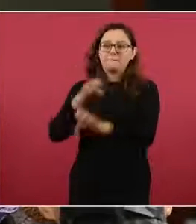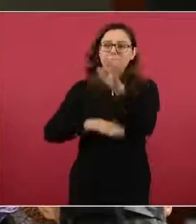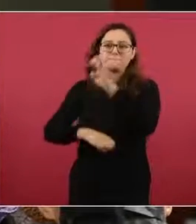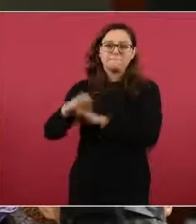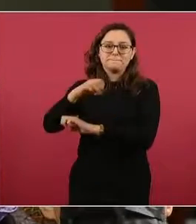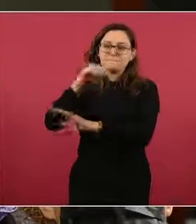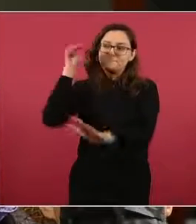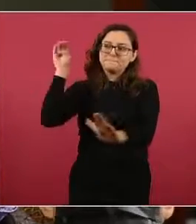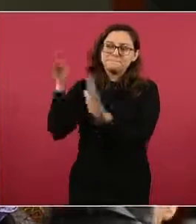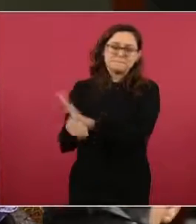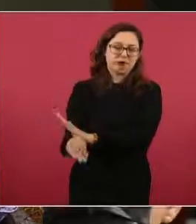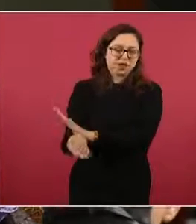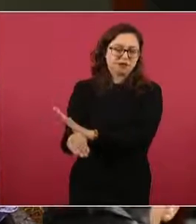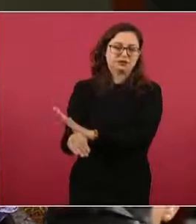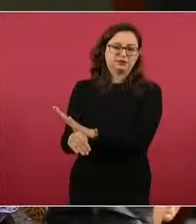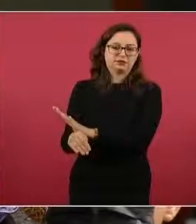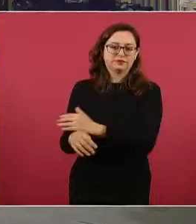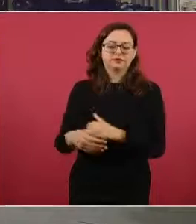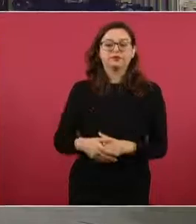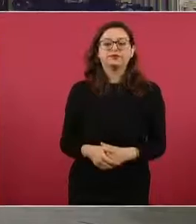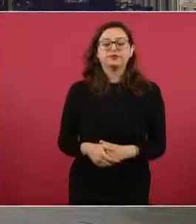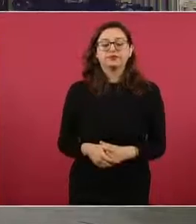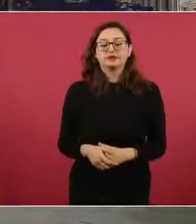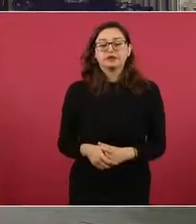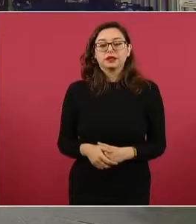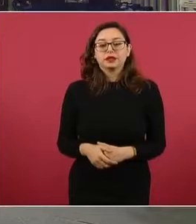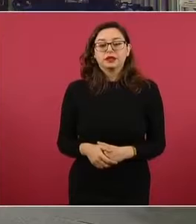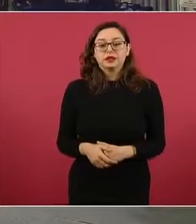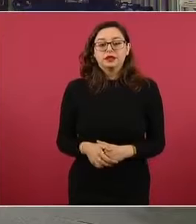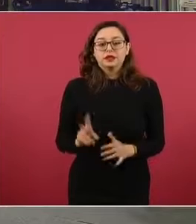hubo la crisis de la hipotecaria,